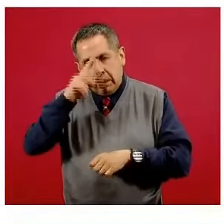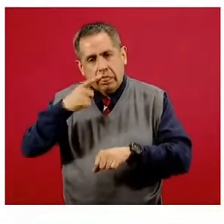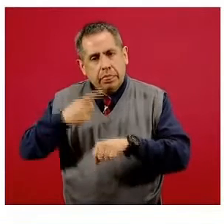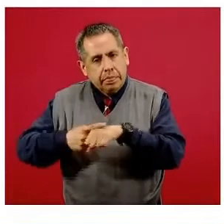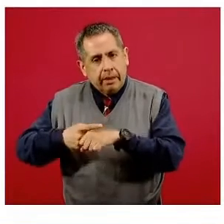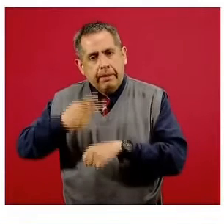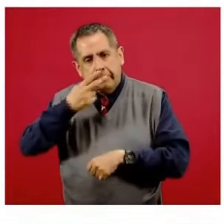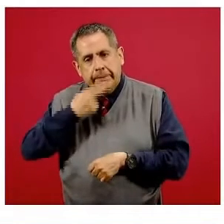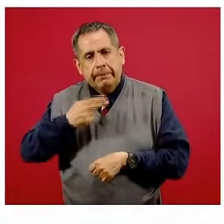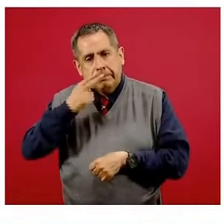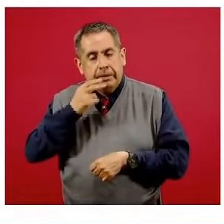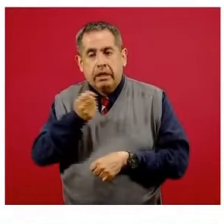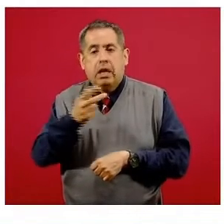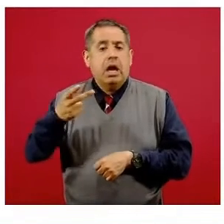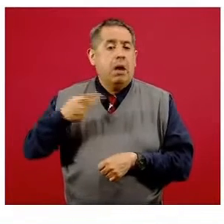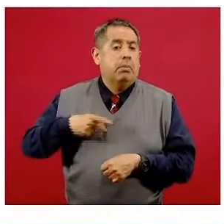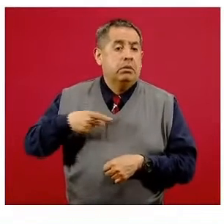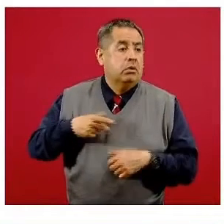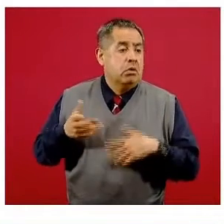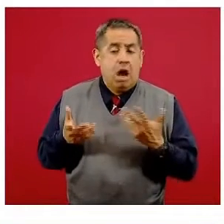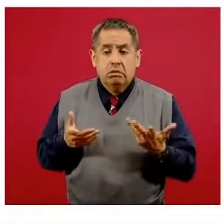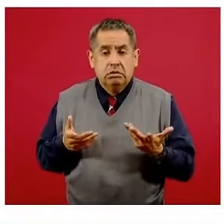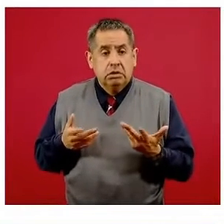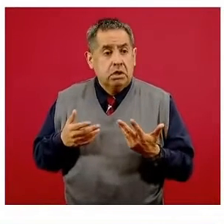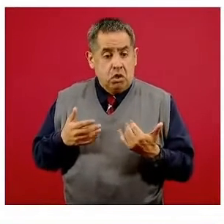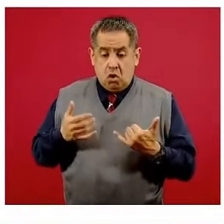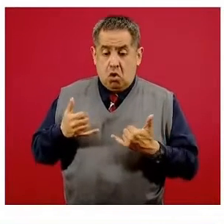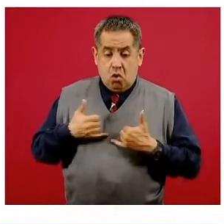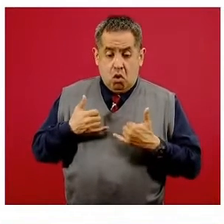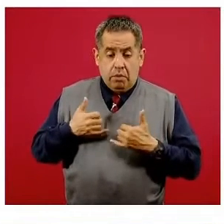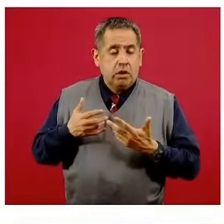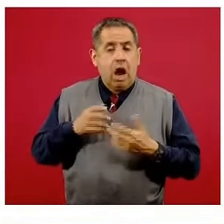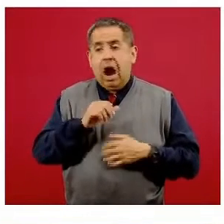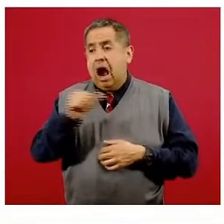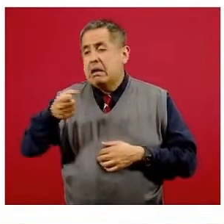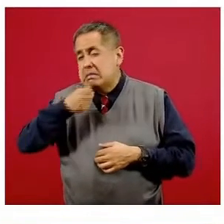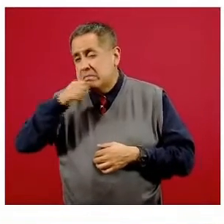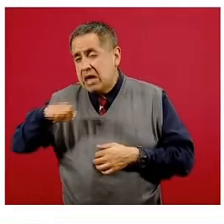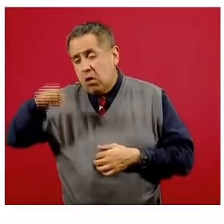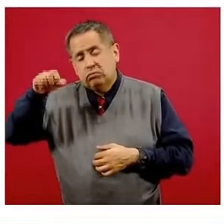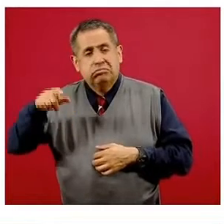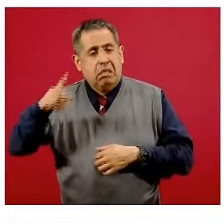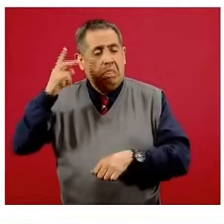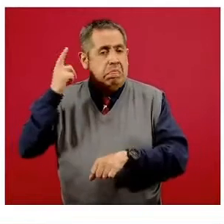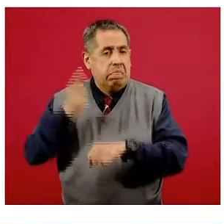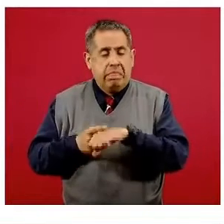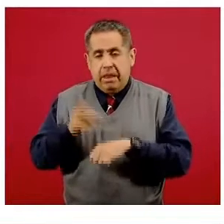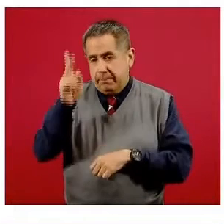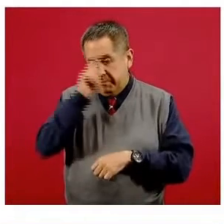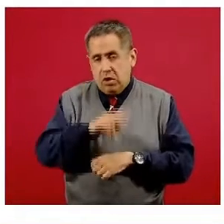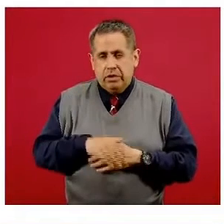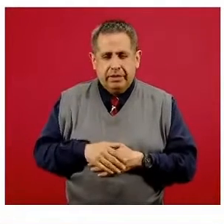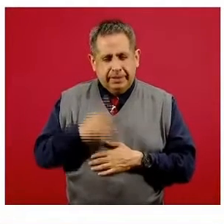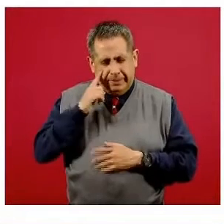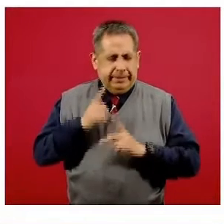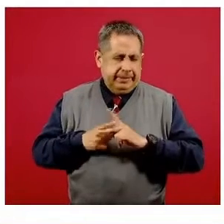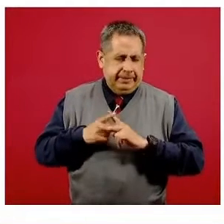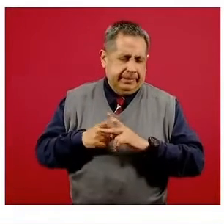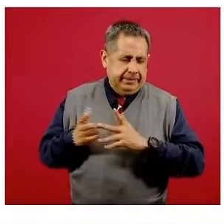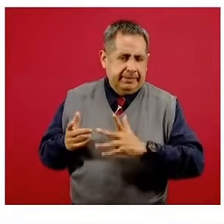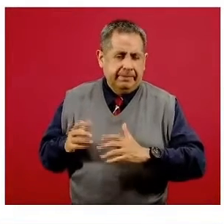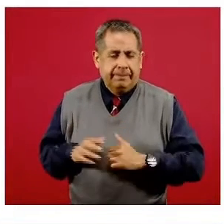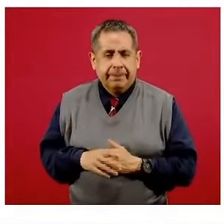enfermedad en personas inclusive de edad muy, muy avanzada. Estos datos están a escala, es decir, no es